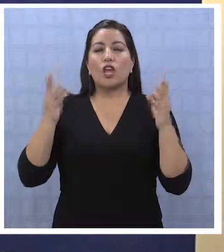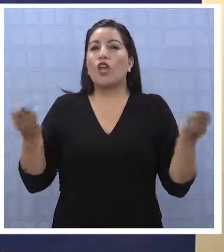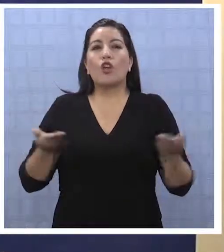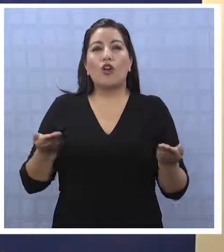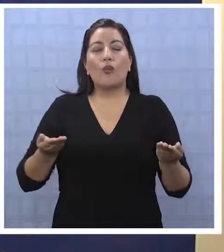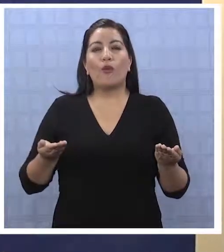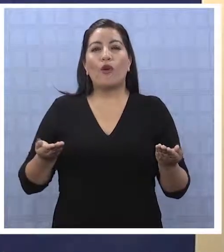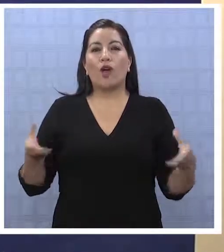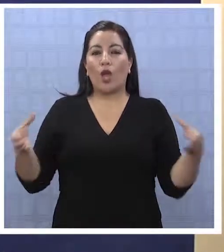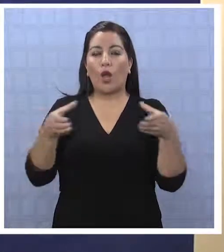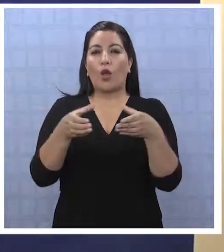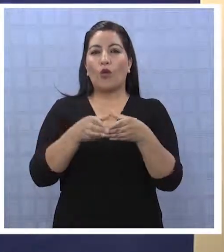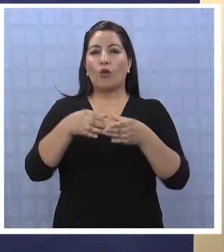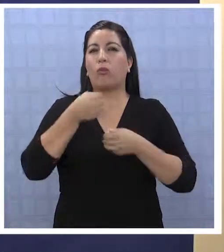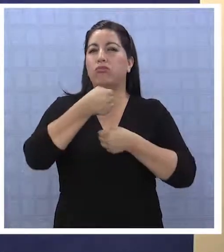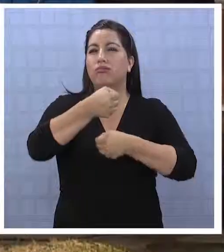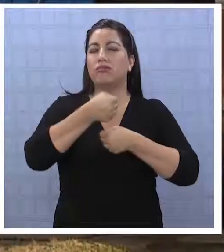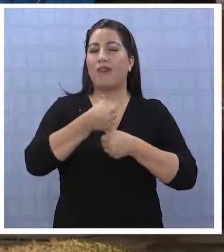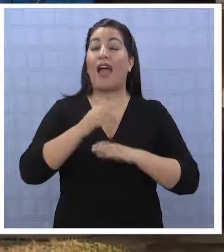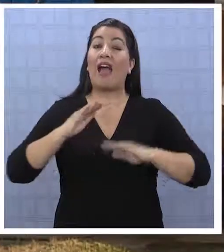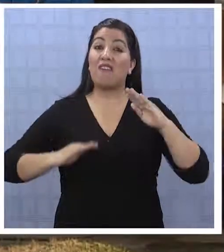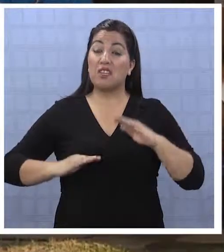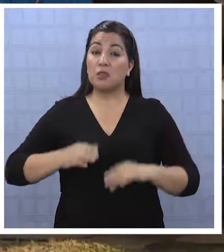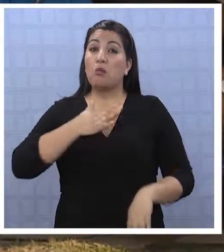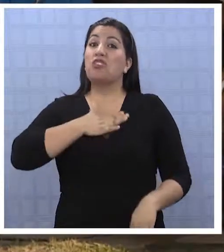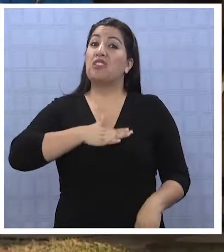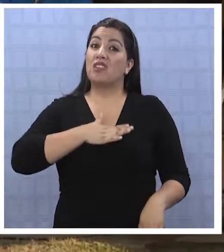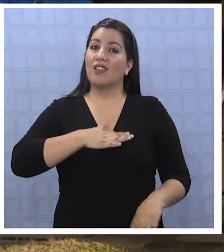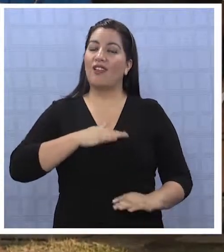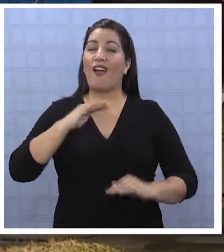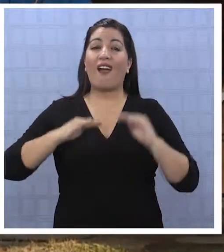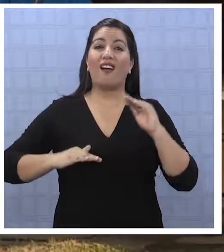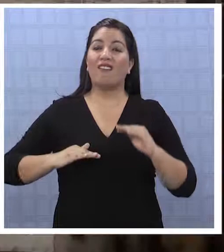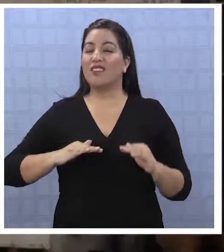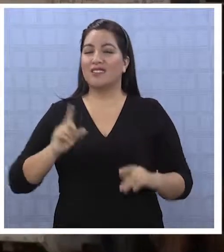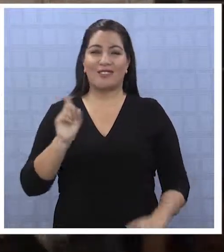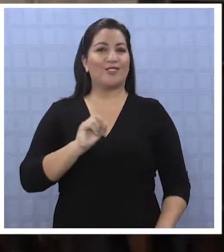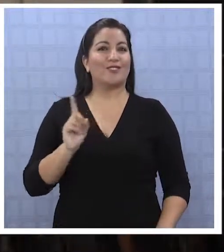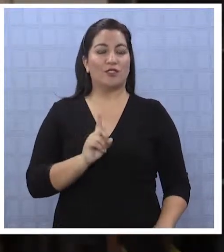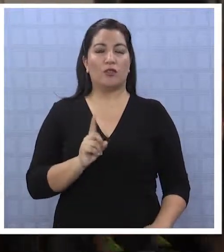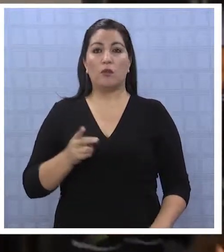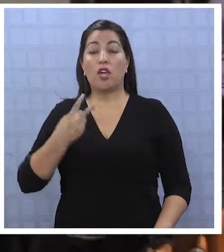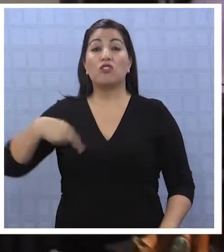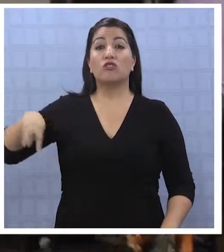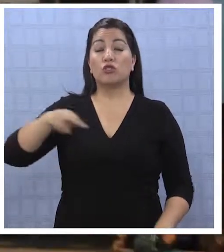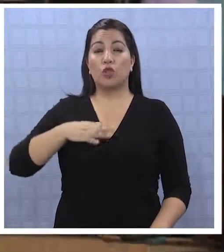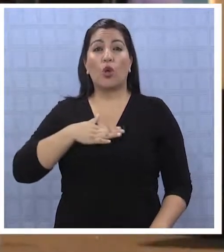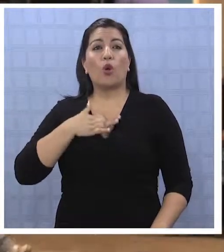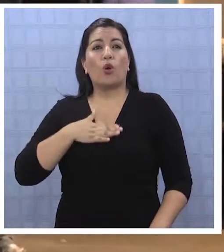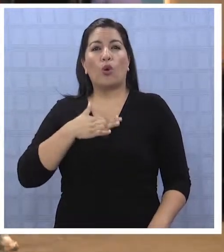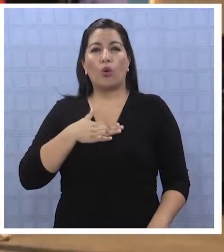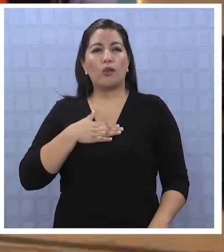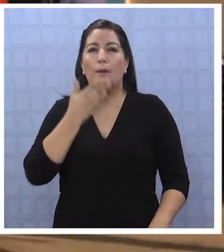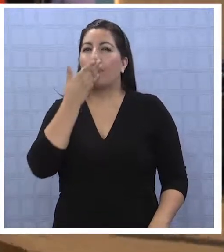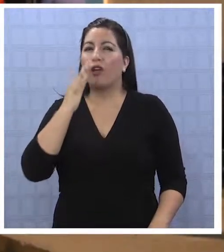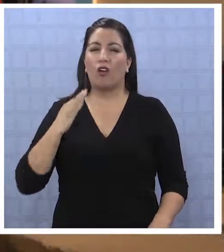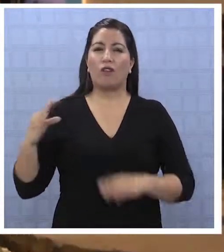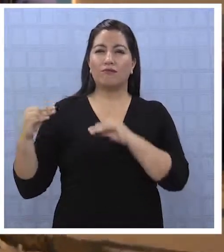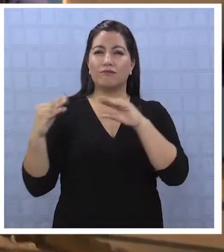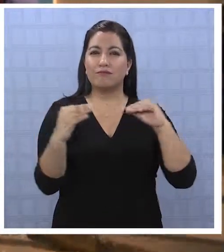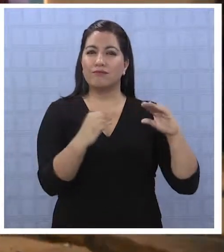manifestaciones que No necesariamente son pacíficas y Que obviamente a todo nos gustaría que fueran en un tenor dialogante